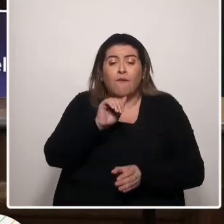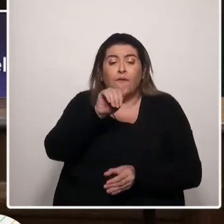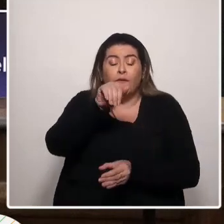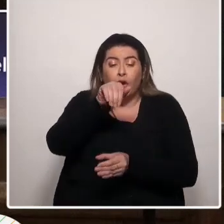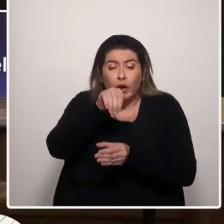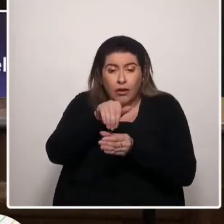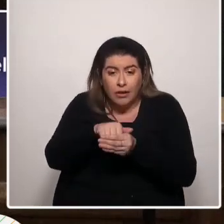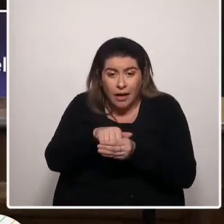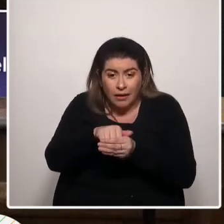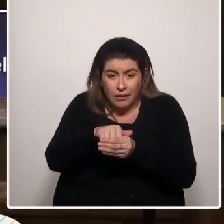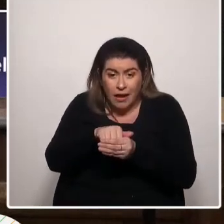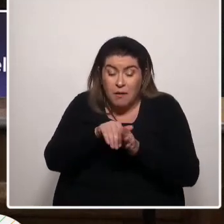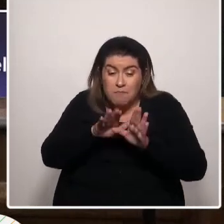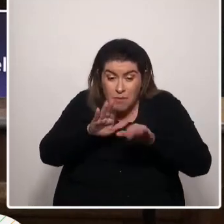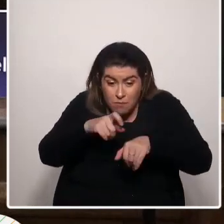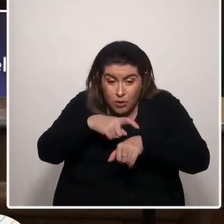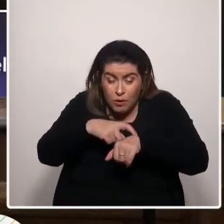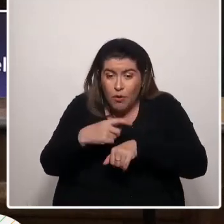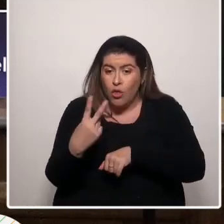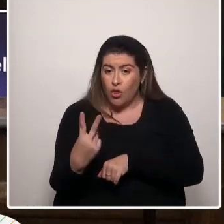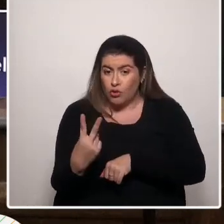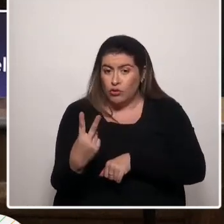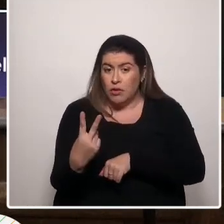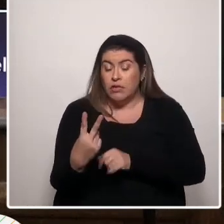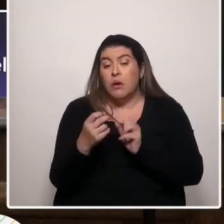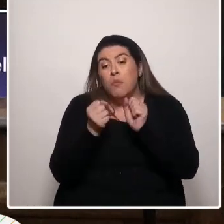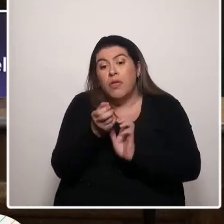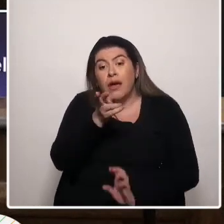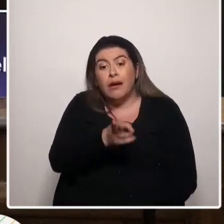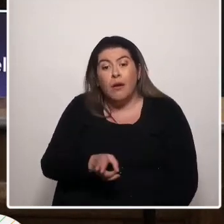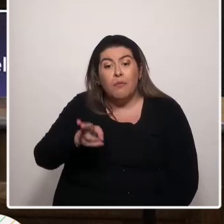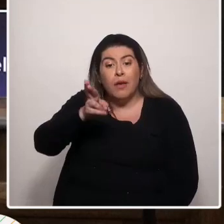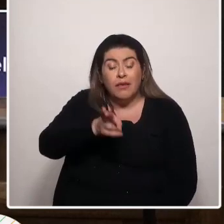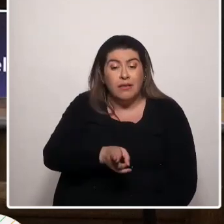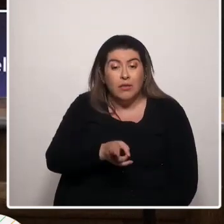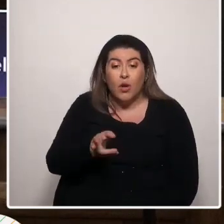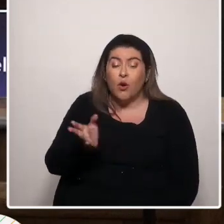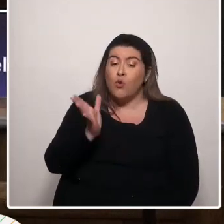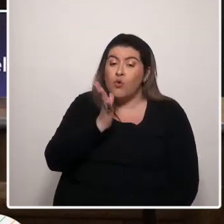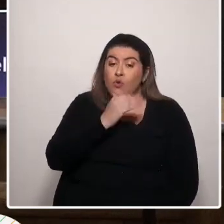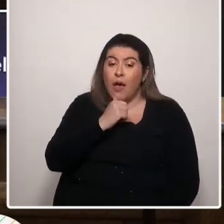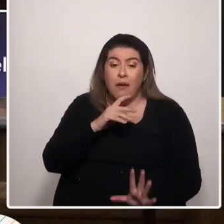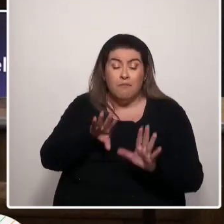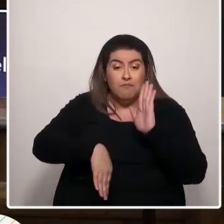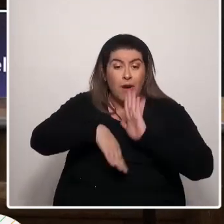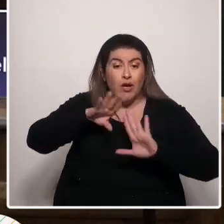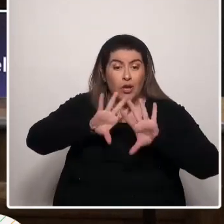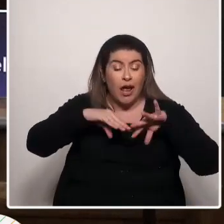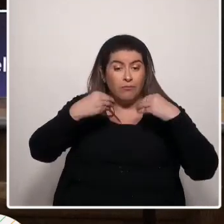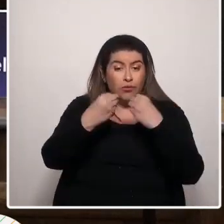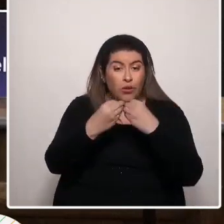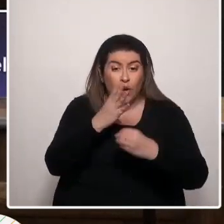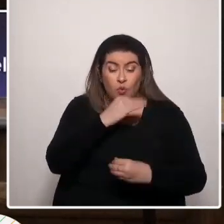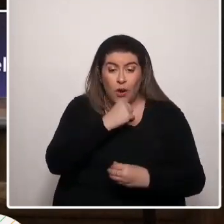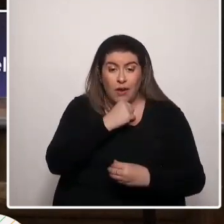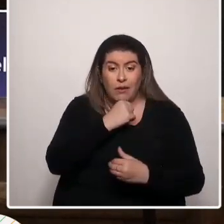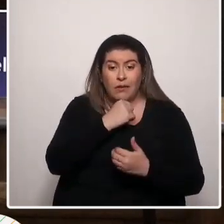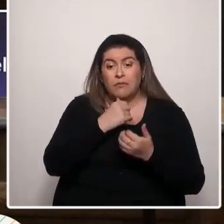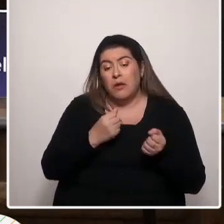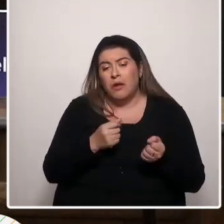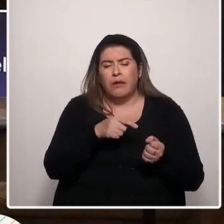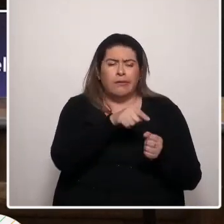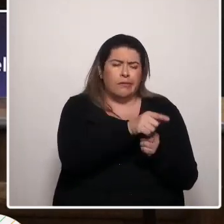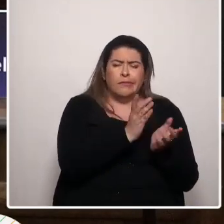solo acto por 2 personas. Después se puede repetir la votación si nadie alcanza la mayoría absoluta. Pero también se puso en cuestionamiento